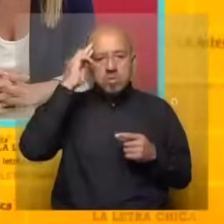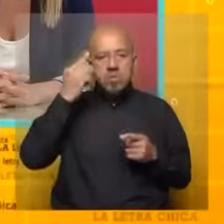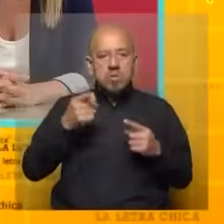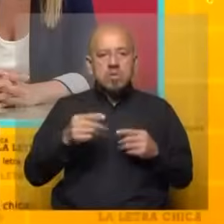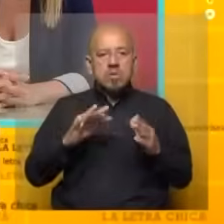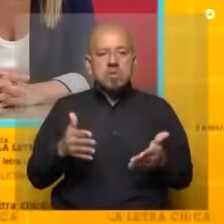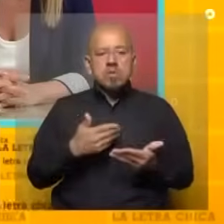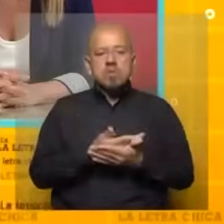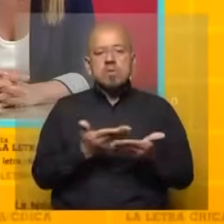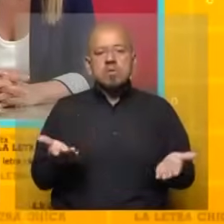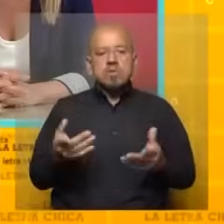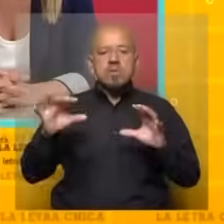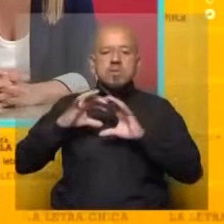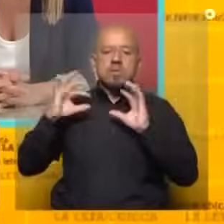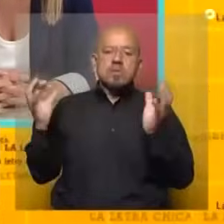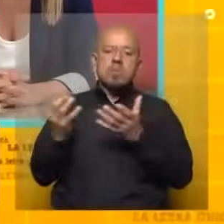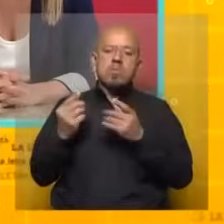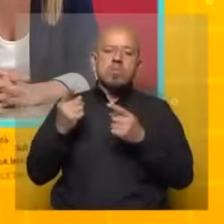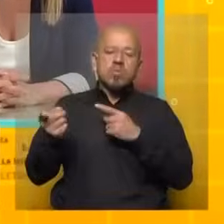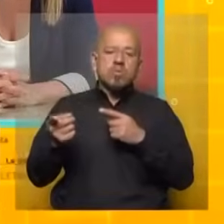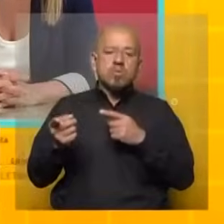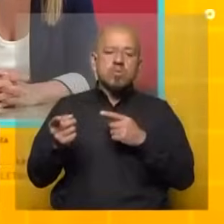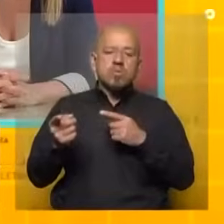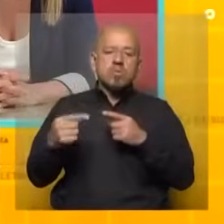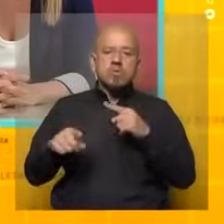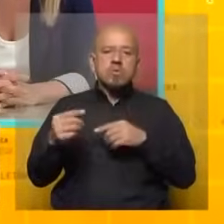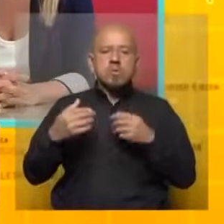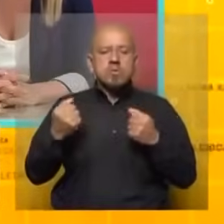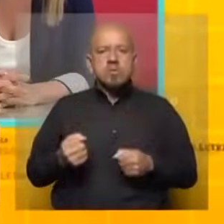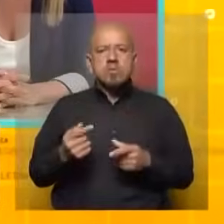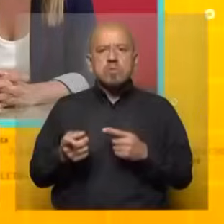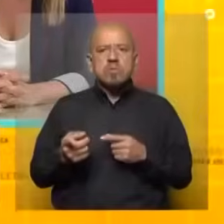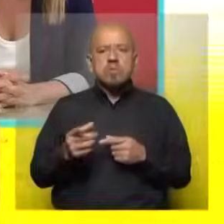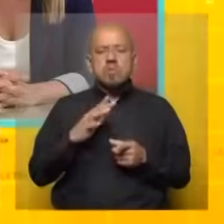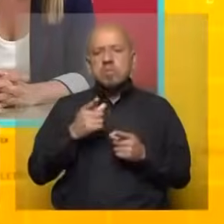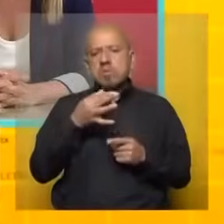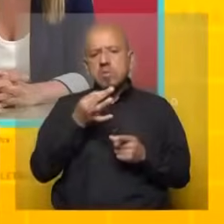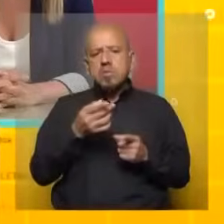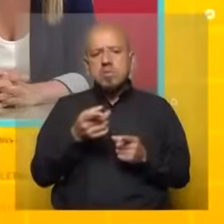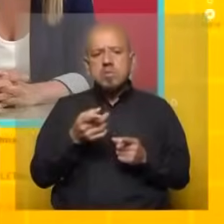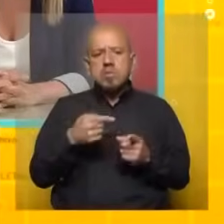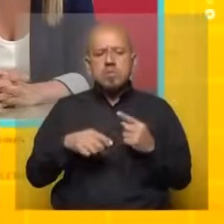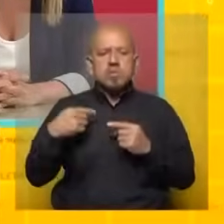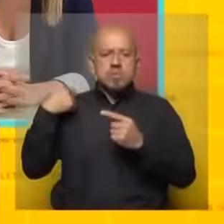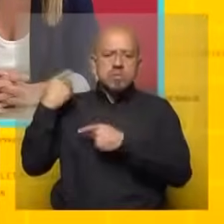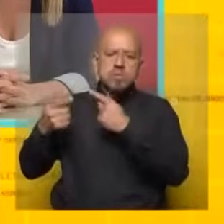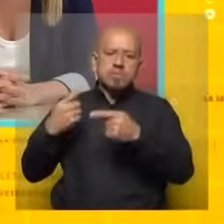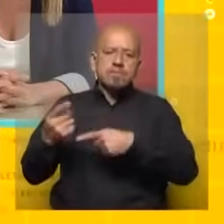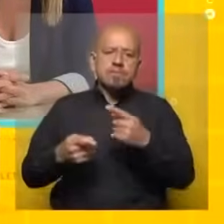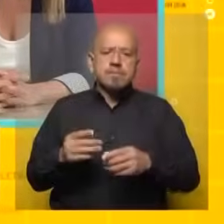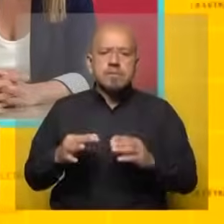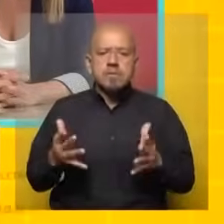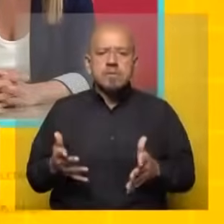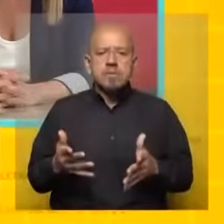esté plantado a nivel mundial de una, de la manera que se merece, digamos. Sí. Usted ha mencionado, según ha sido la tradición del país que se ha